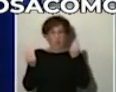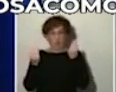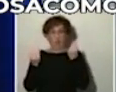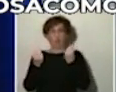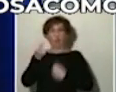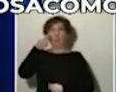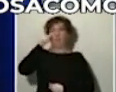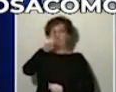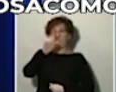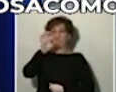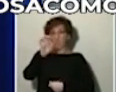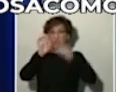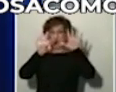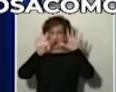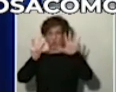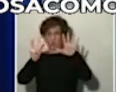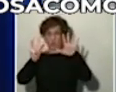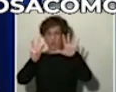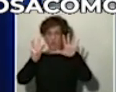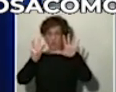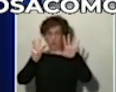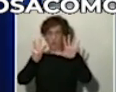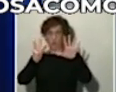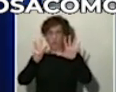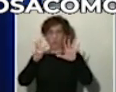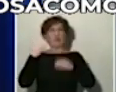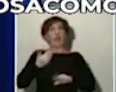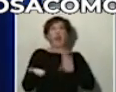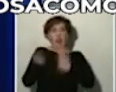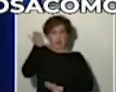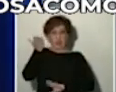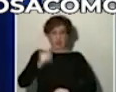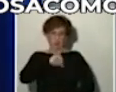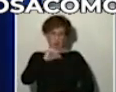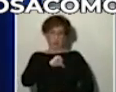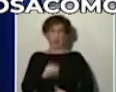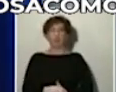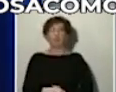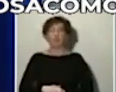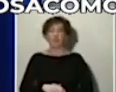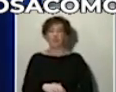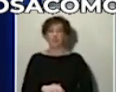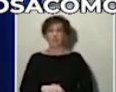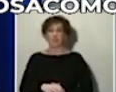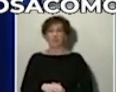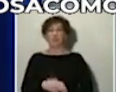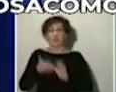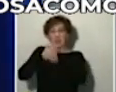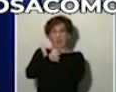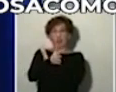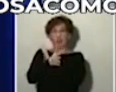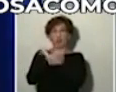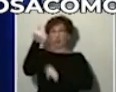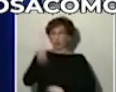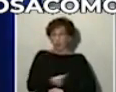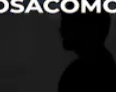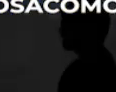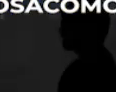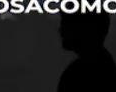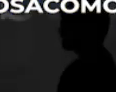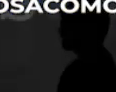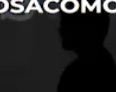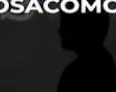1.098. 1.028 personas han sido dadas de alta. Es un 9% del total de los casos que se han diagnosticado hasta la